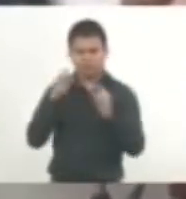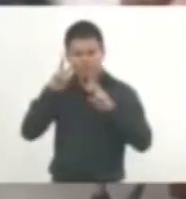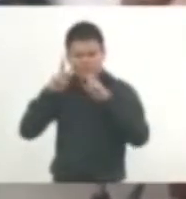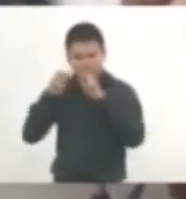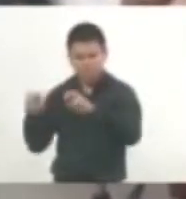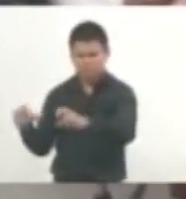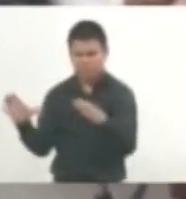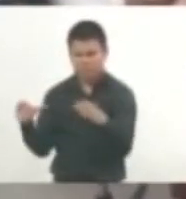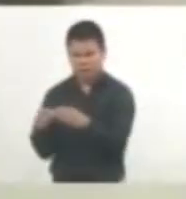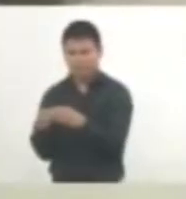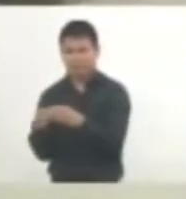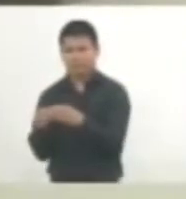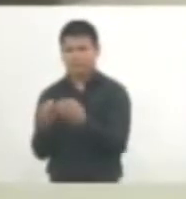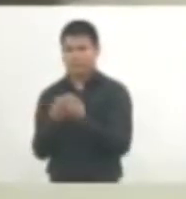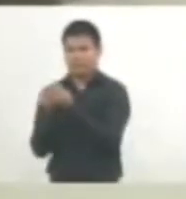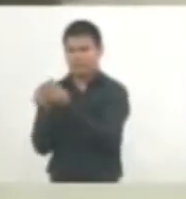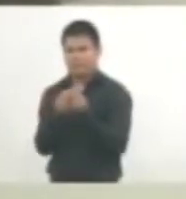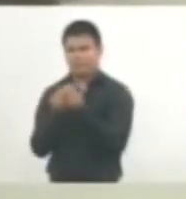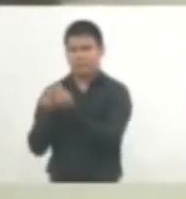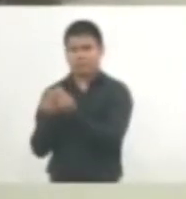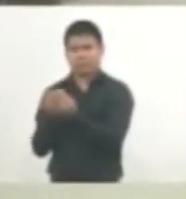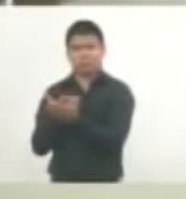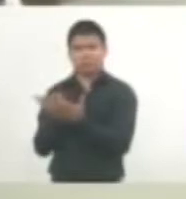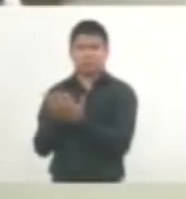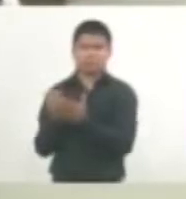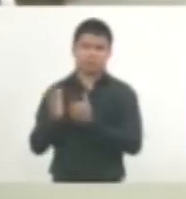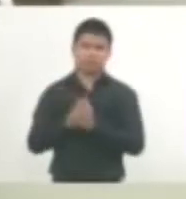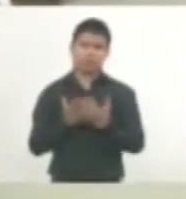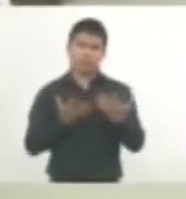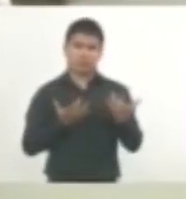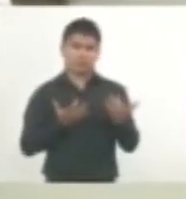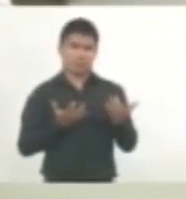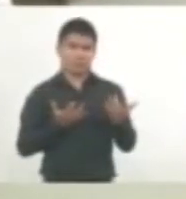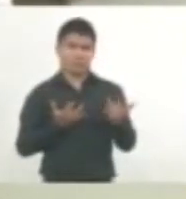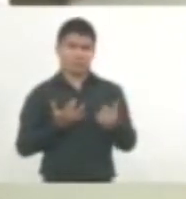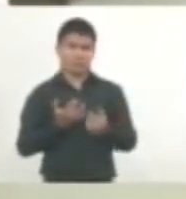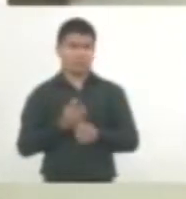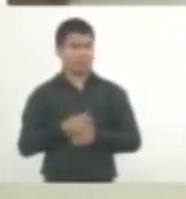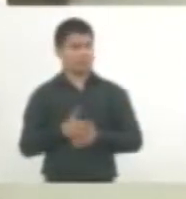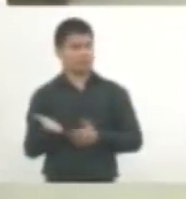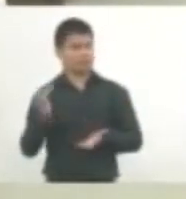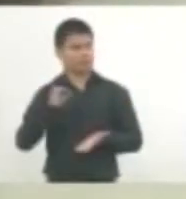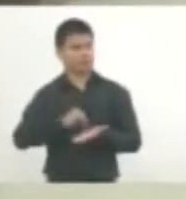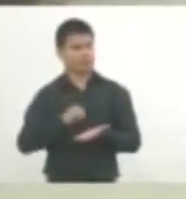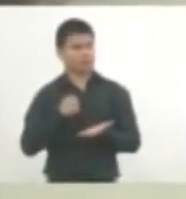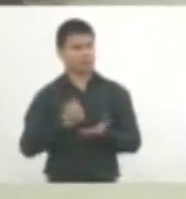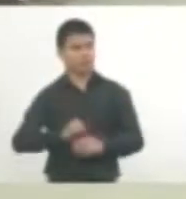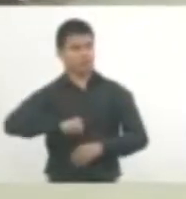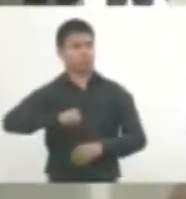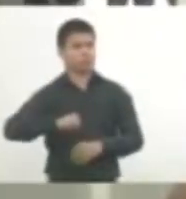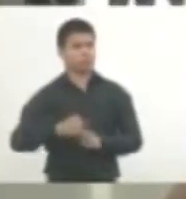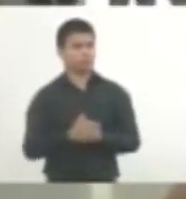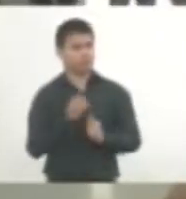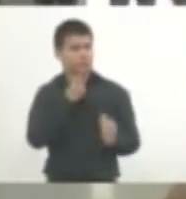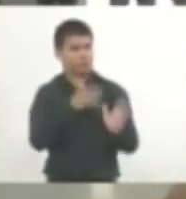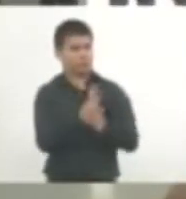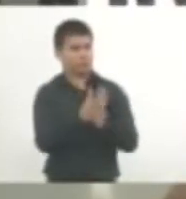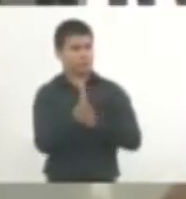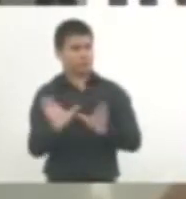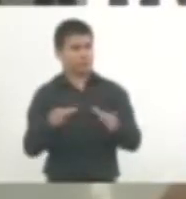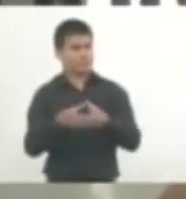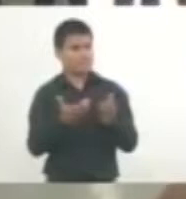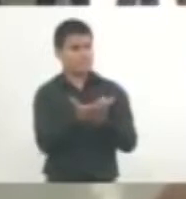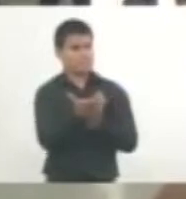Esto opinan los concejales. Esperamos que se falle y que debe fallarse en derecho tal cual como nosotros lo hemos venido planteando. En mi